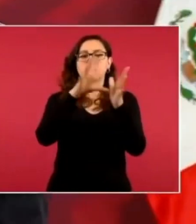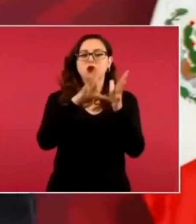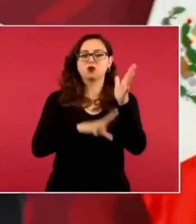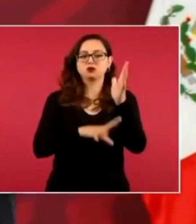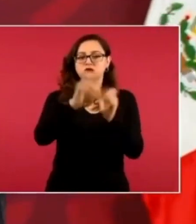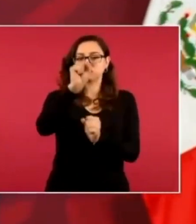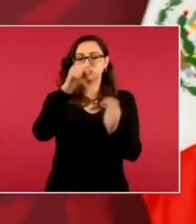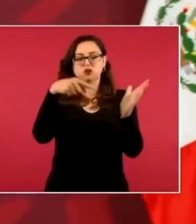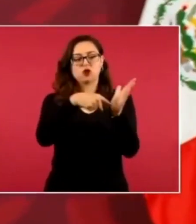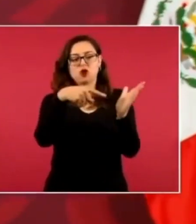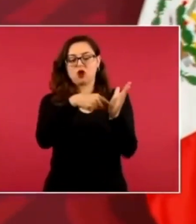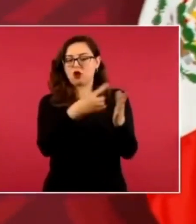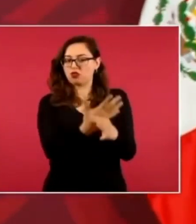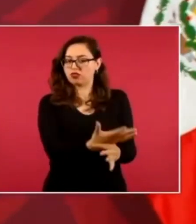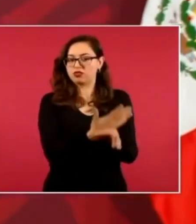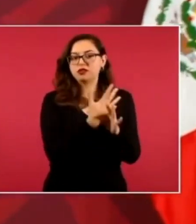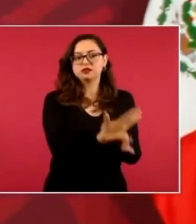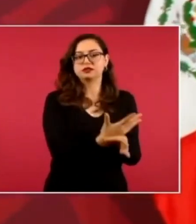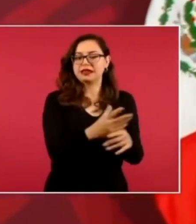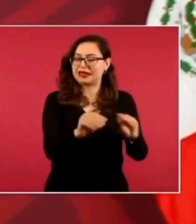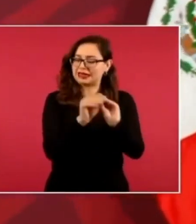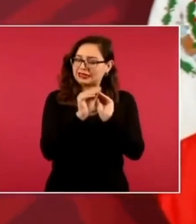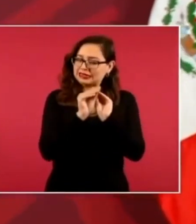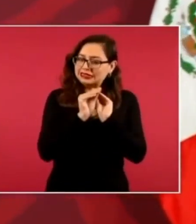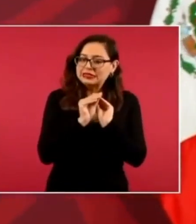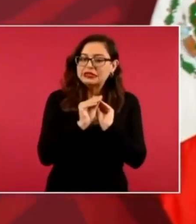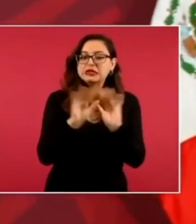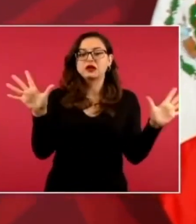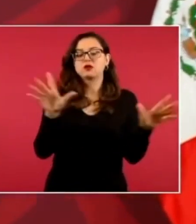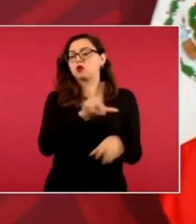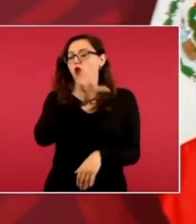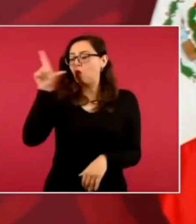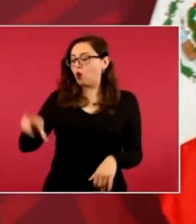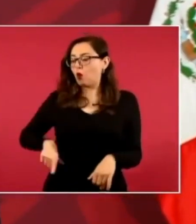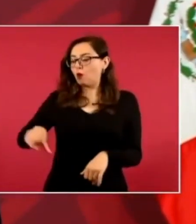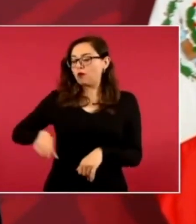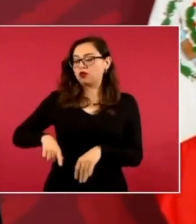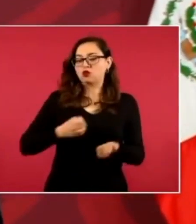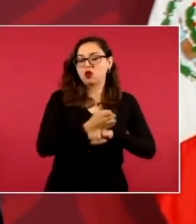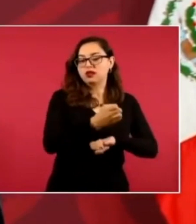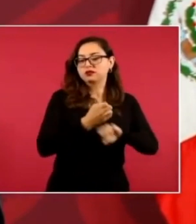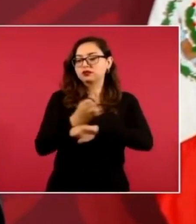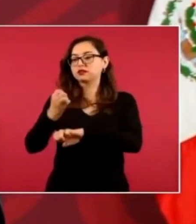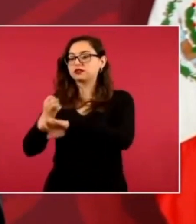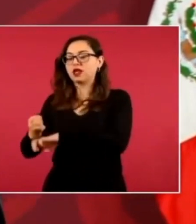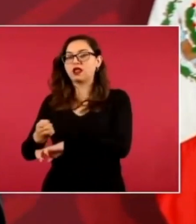expresamente prohibido que los gobiernos estatales